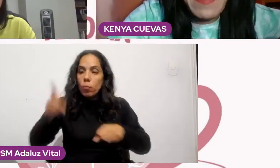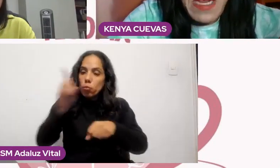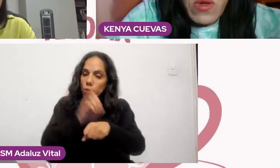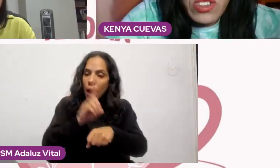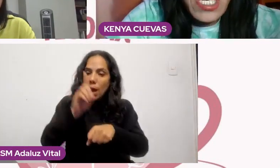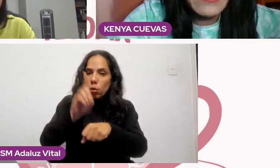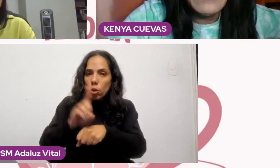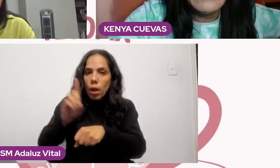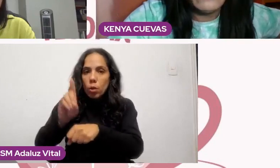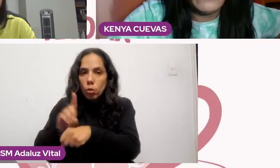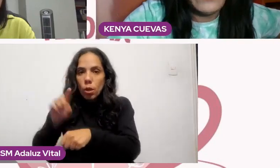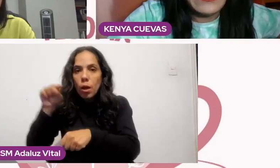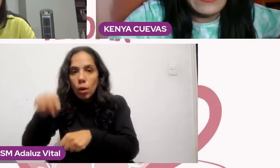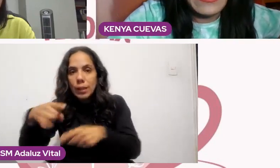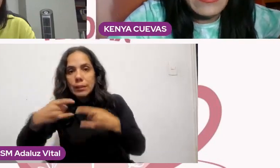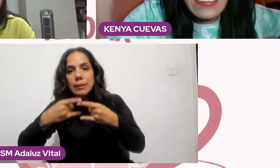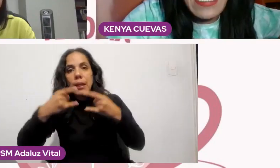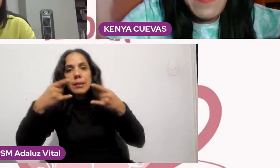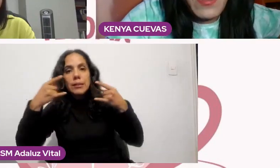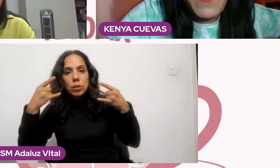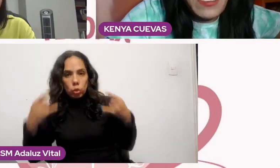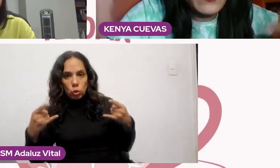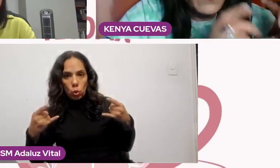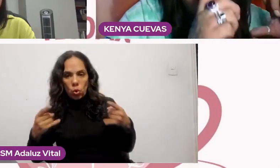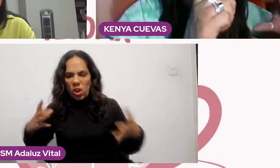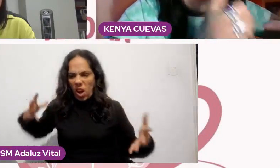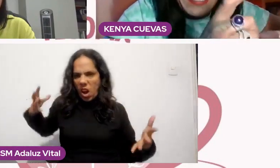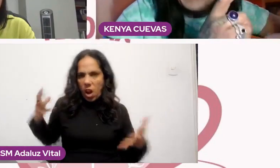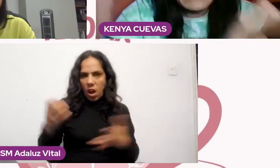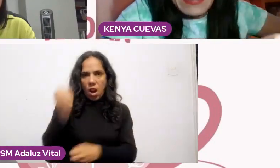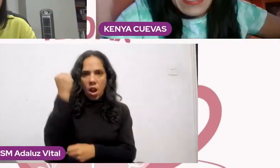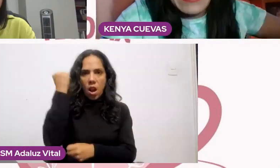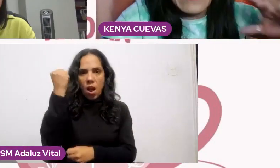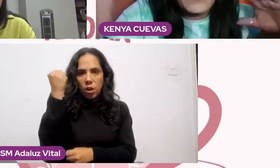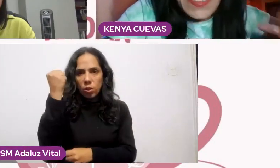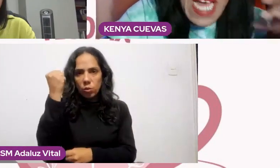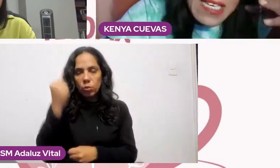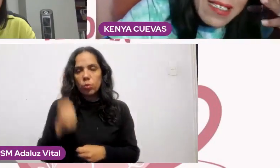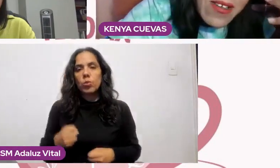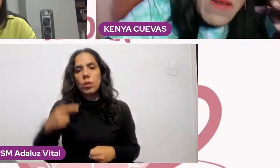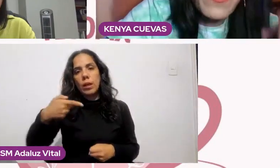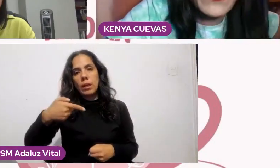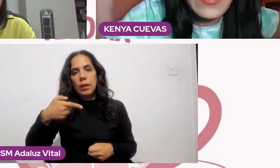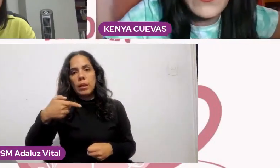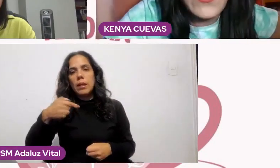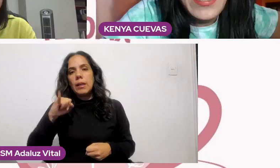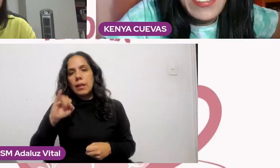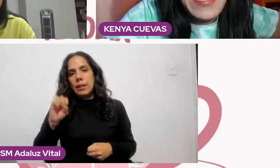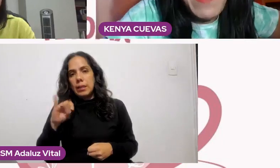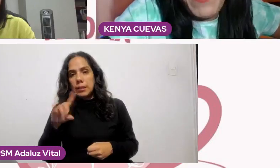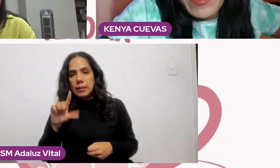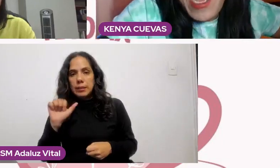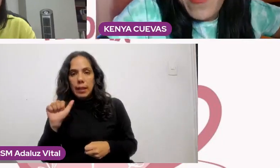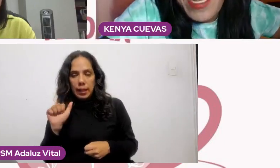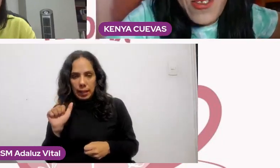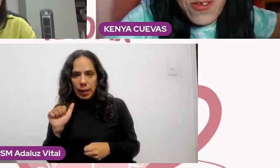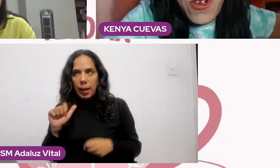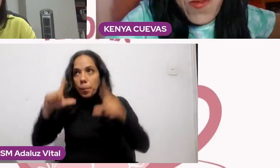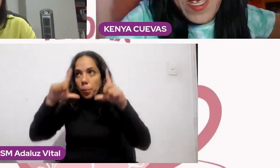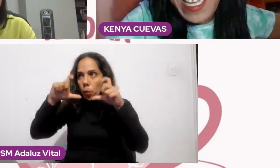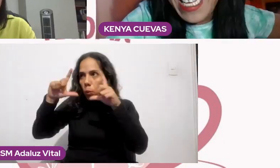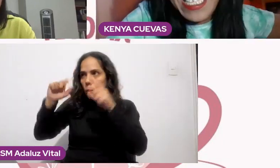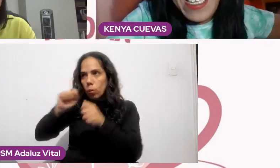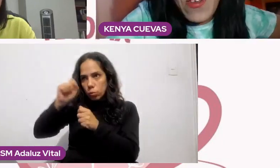a través de mi lucha, ¿no? Y que Gisela, bien o mal, tuvo a bien retratar y de cuidar, ¿no? El proceso, y pues que ahora es